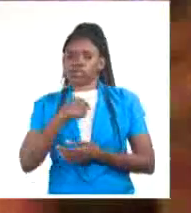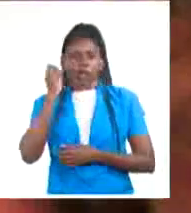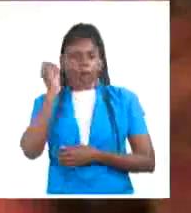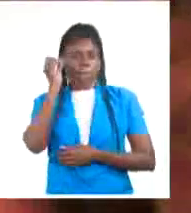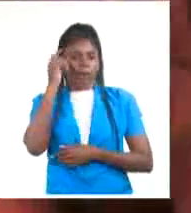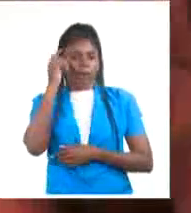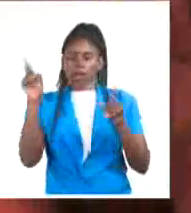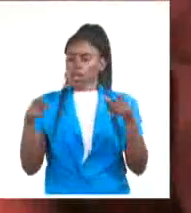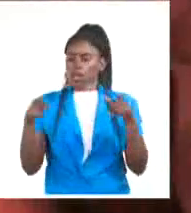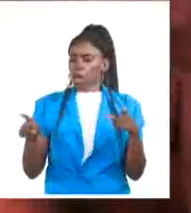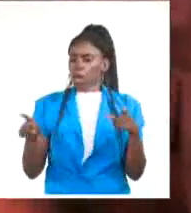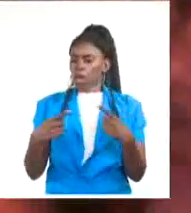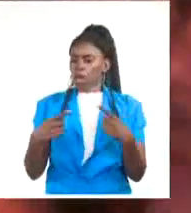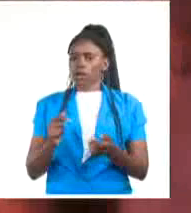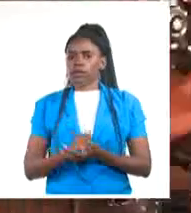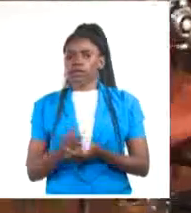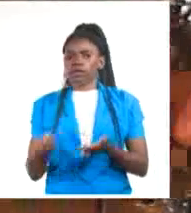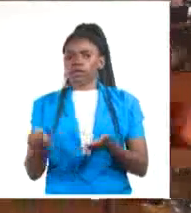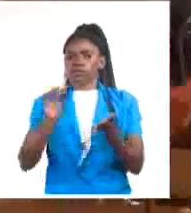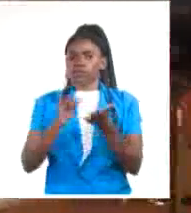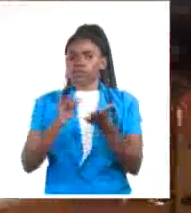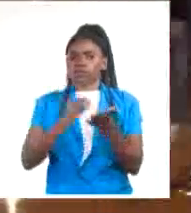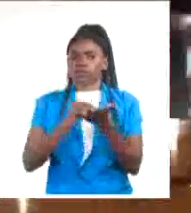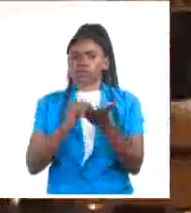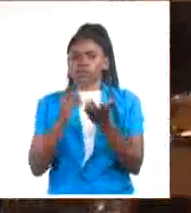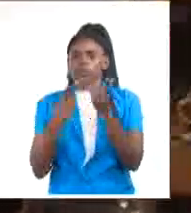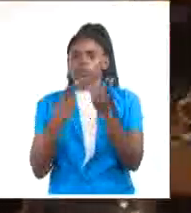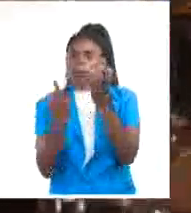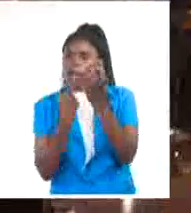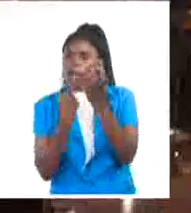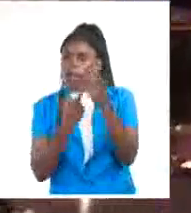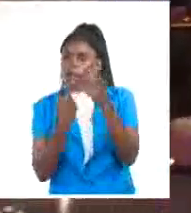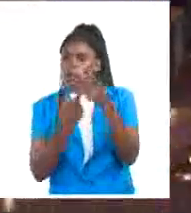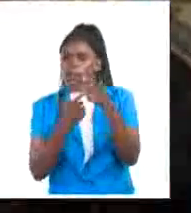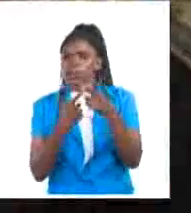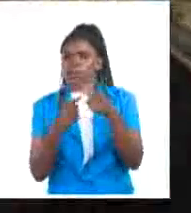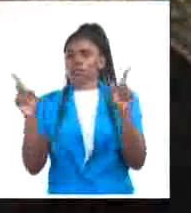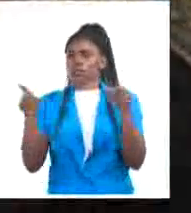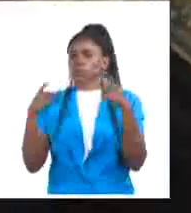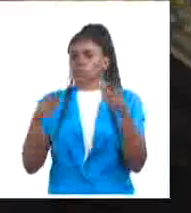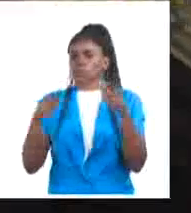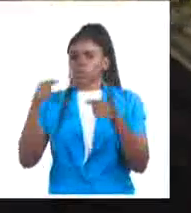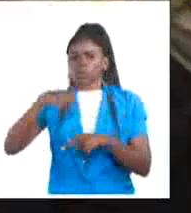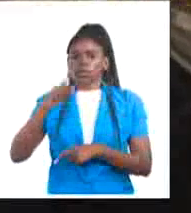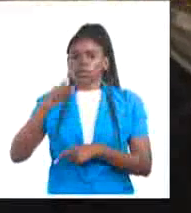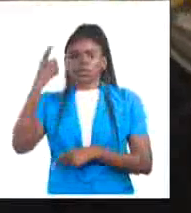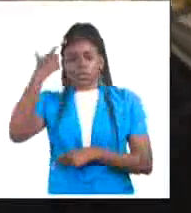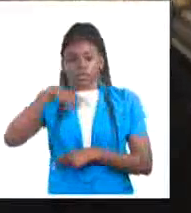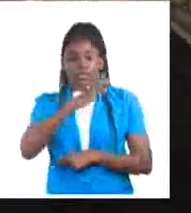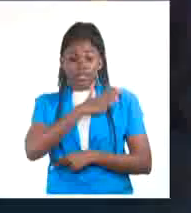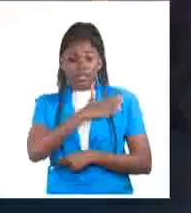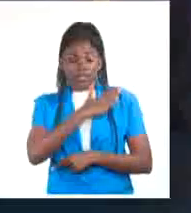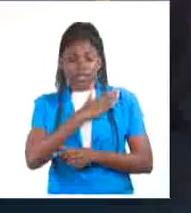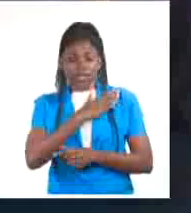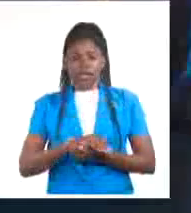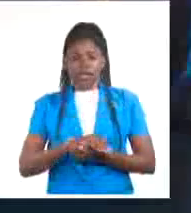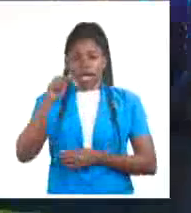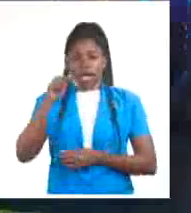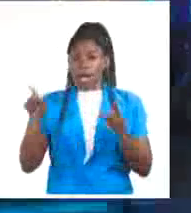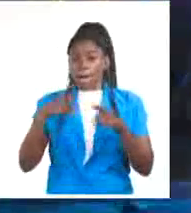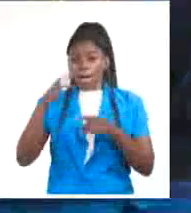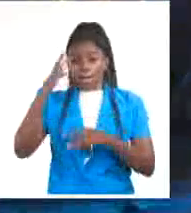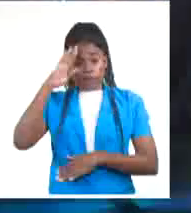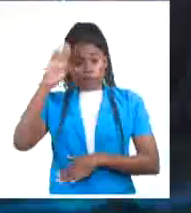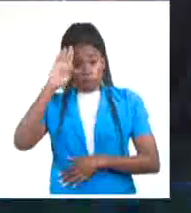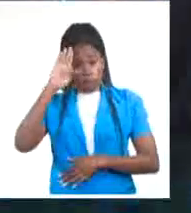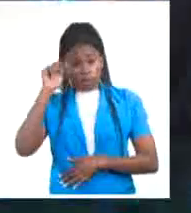sorpresa, y nada, venimos con esa energía neoyorquina y cubana a la misma vez. El grupo, puedo decir